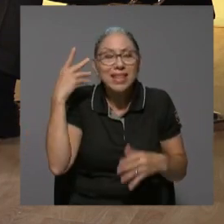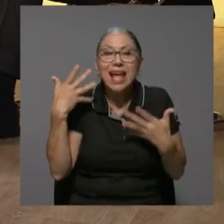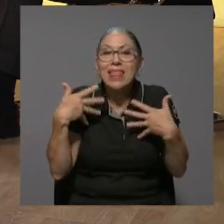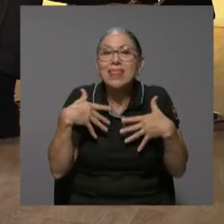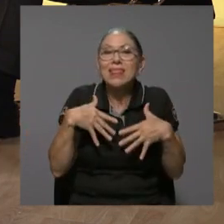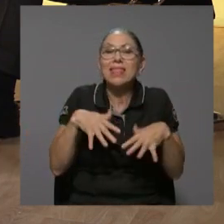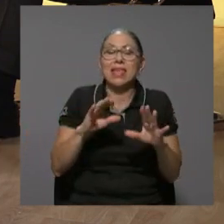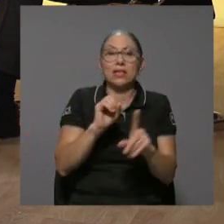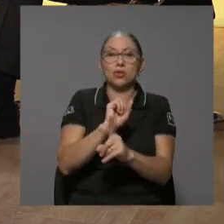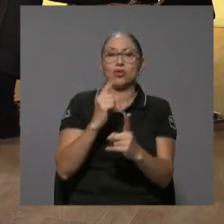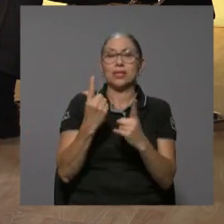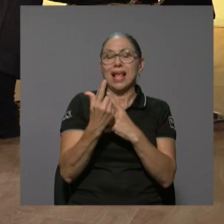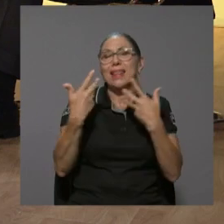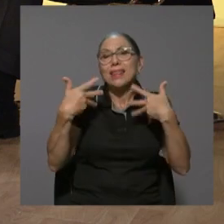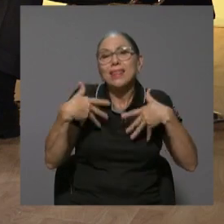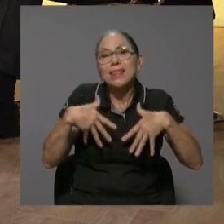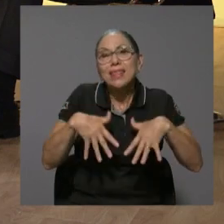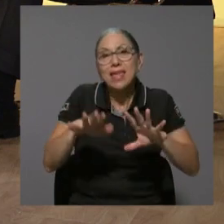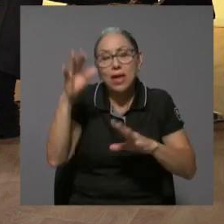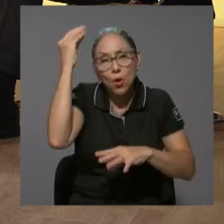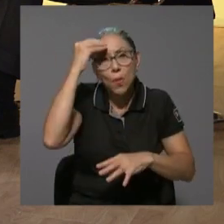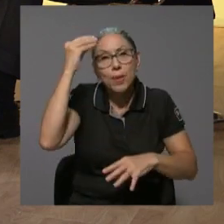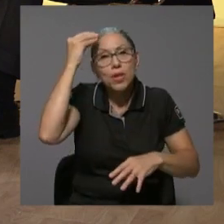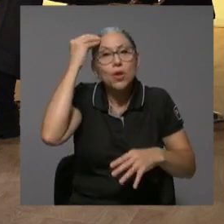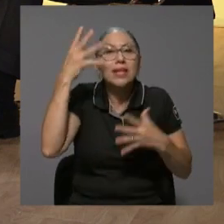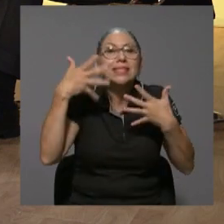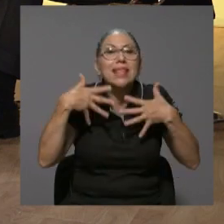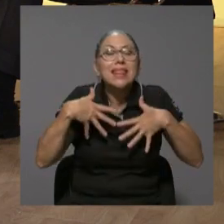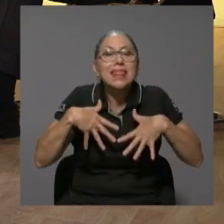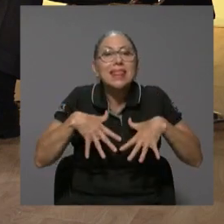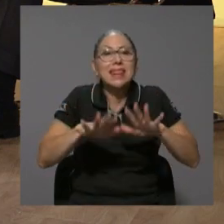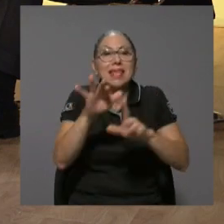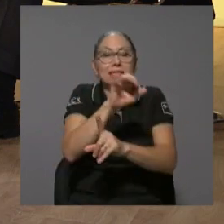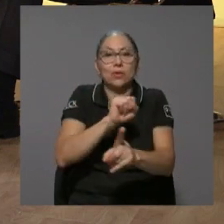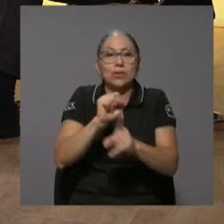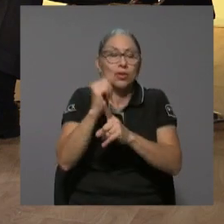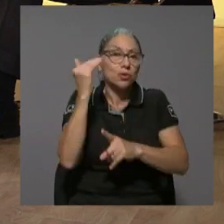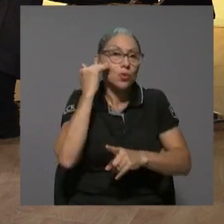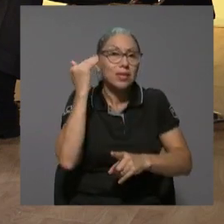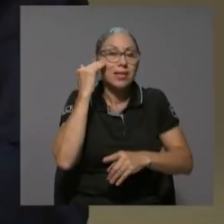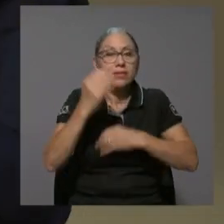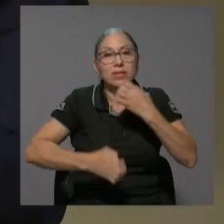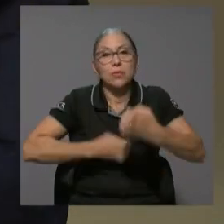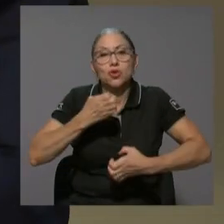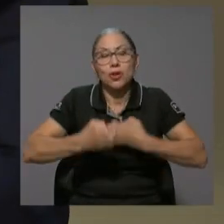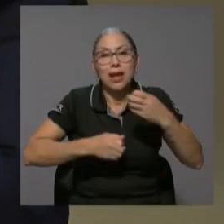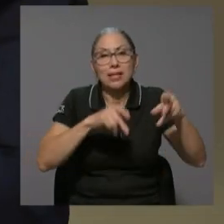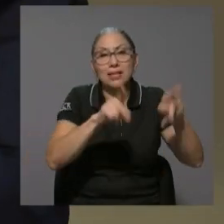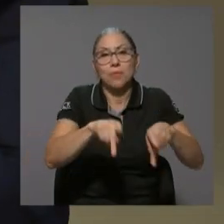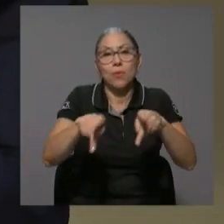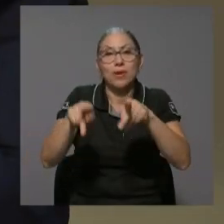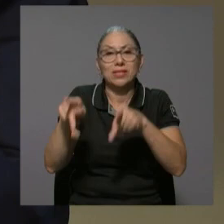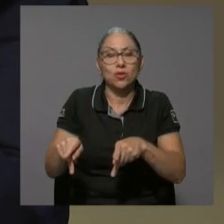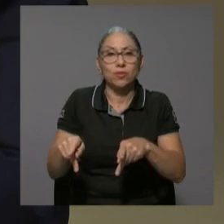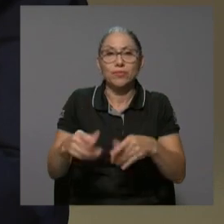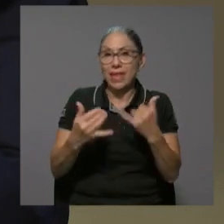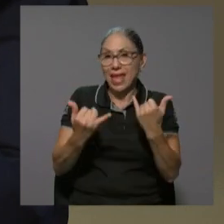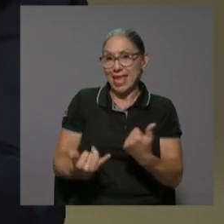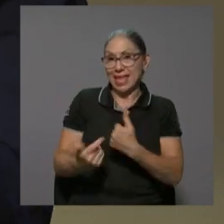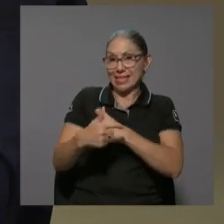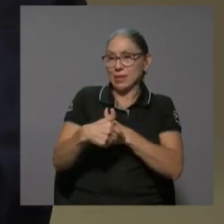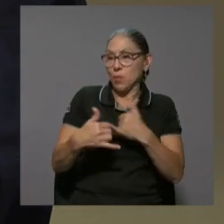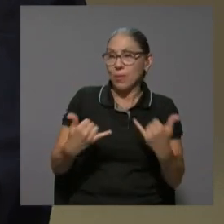en estados, yo me atrevería a decir, cognitivos y emocionales de la población, podemos en este momento de nuestra